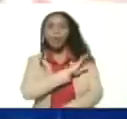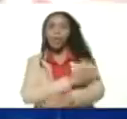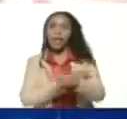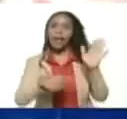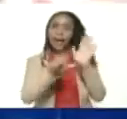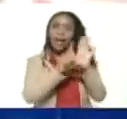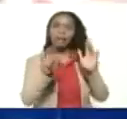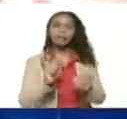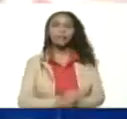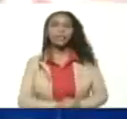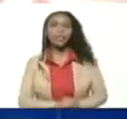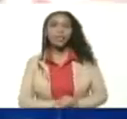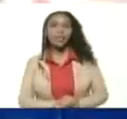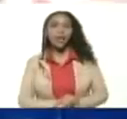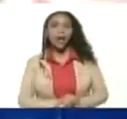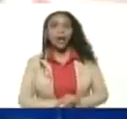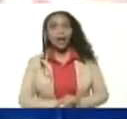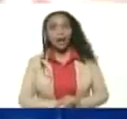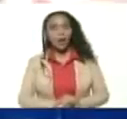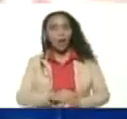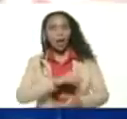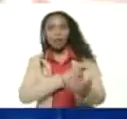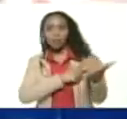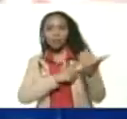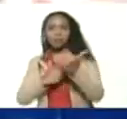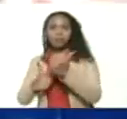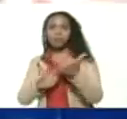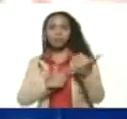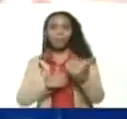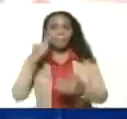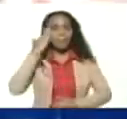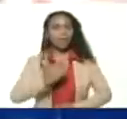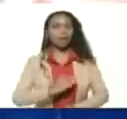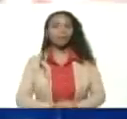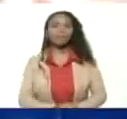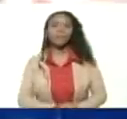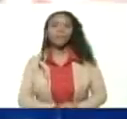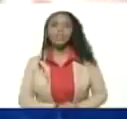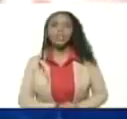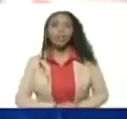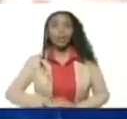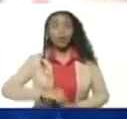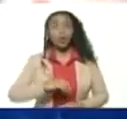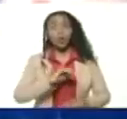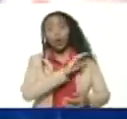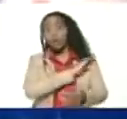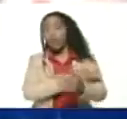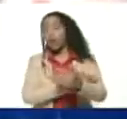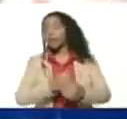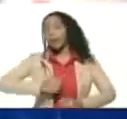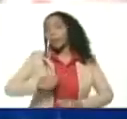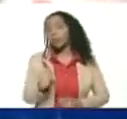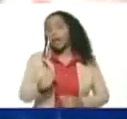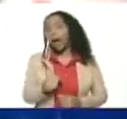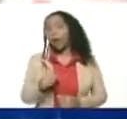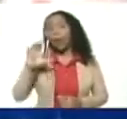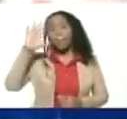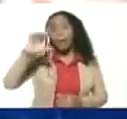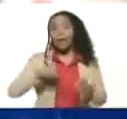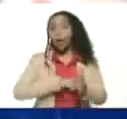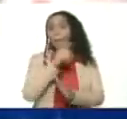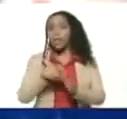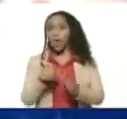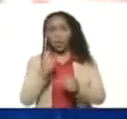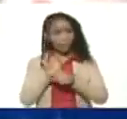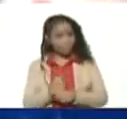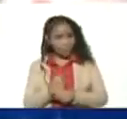poder legislativo, con la Fuerza Armada, con con las fuerzas policiales, se meten con un país entero. ¿Y qué esperan?